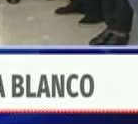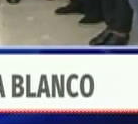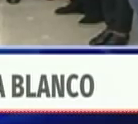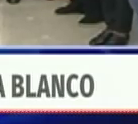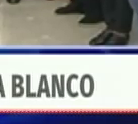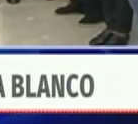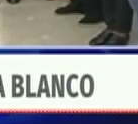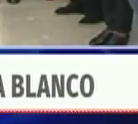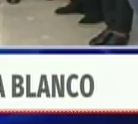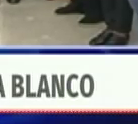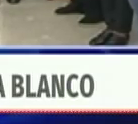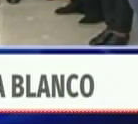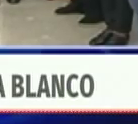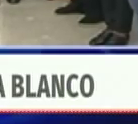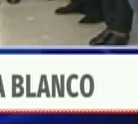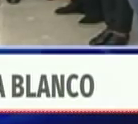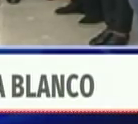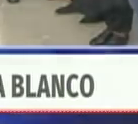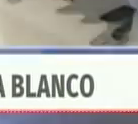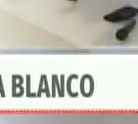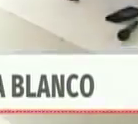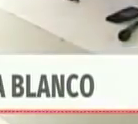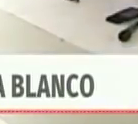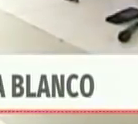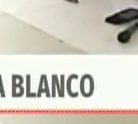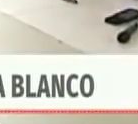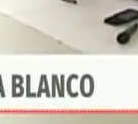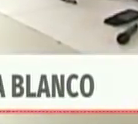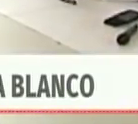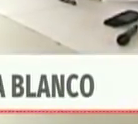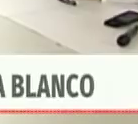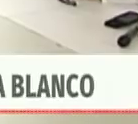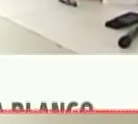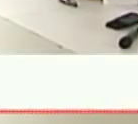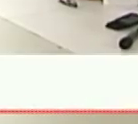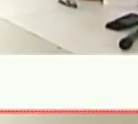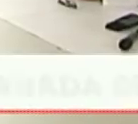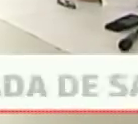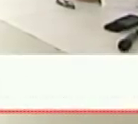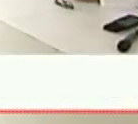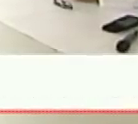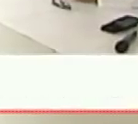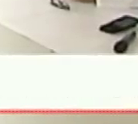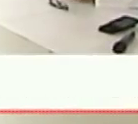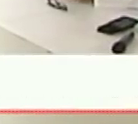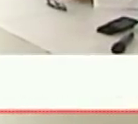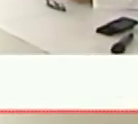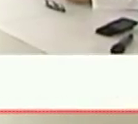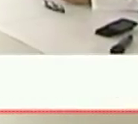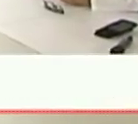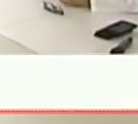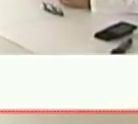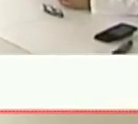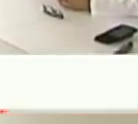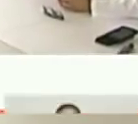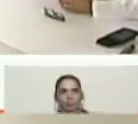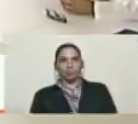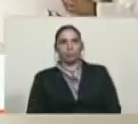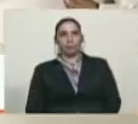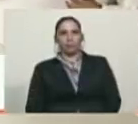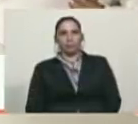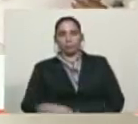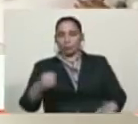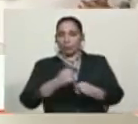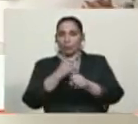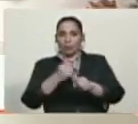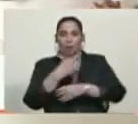muchas gracias queda reinaugurado reactivado con la labores que se